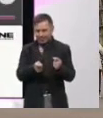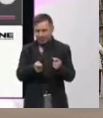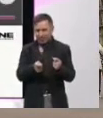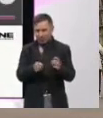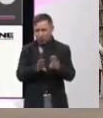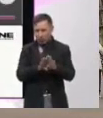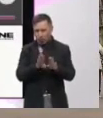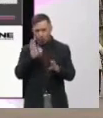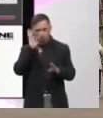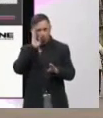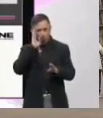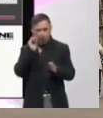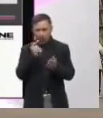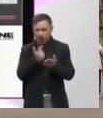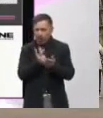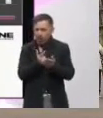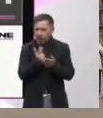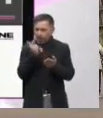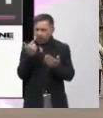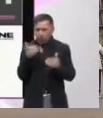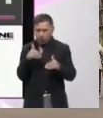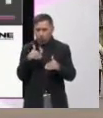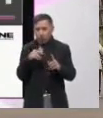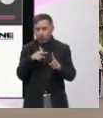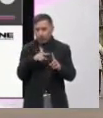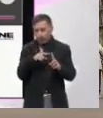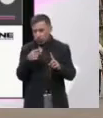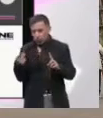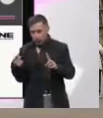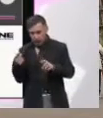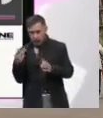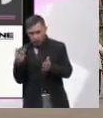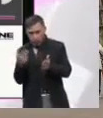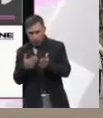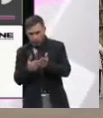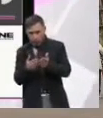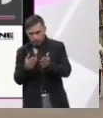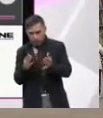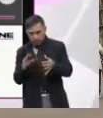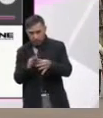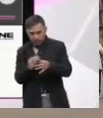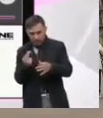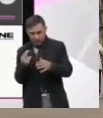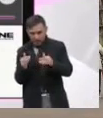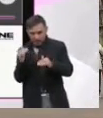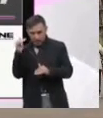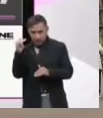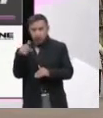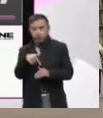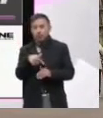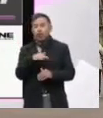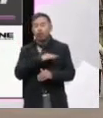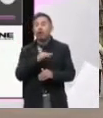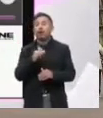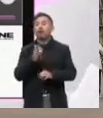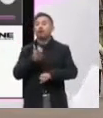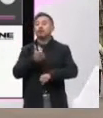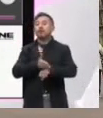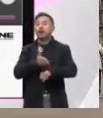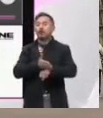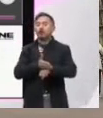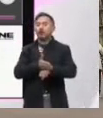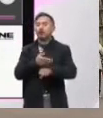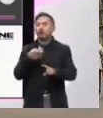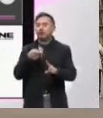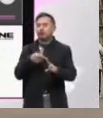falta? Las consecuencias deben de ser correlacionadas con la falta. Y la aplicación de la sanción, en el caso